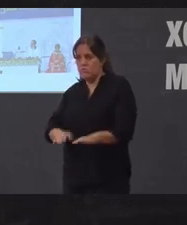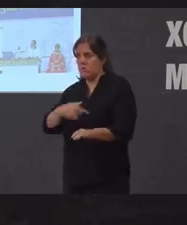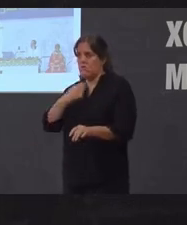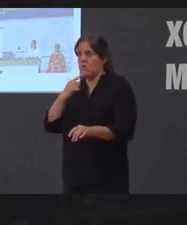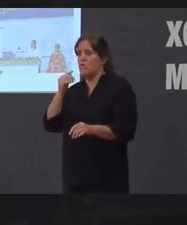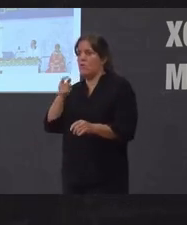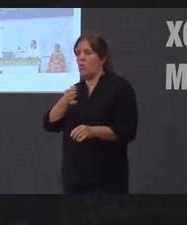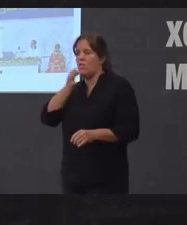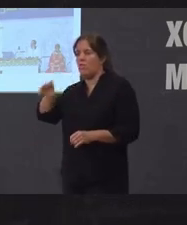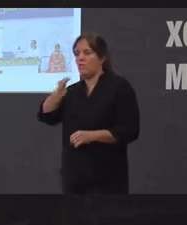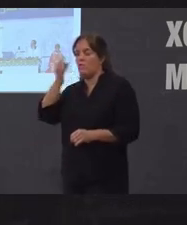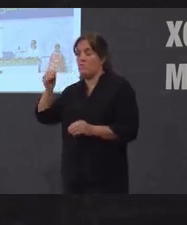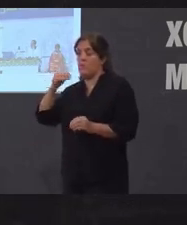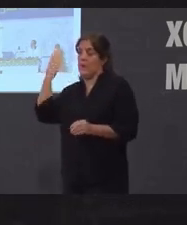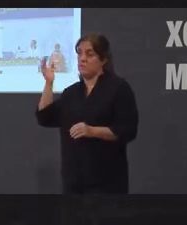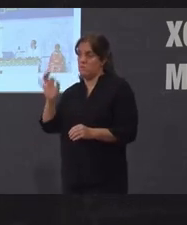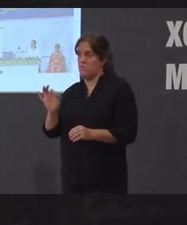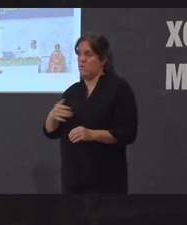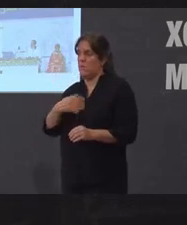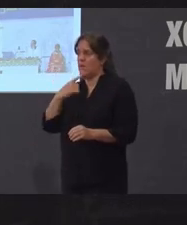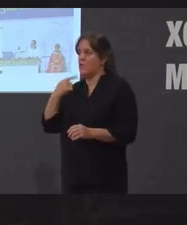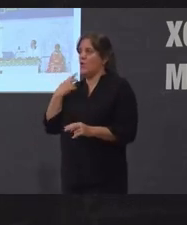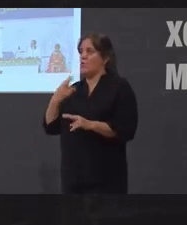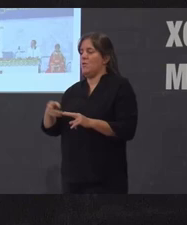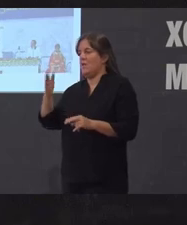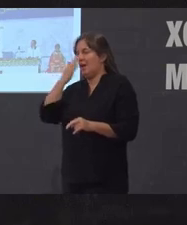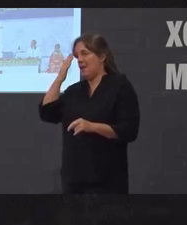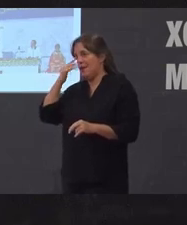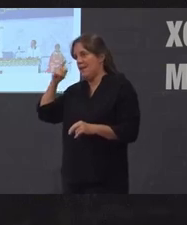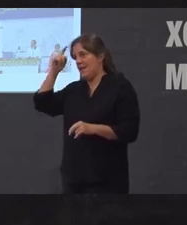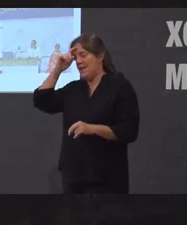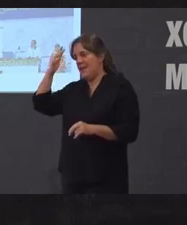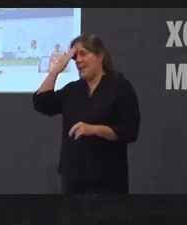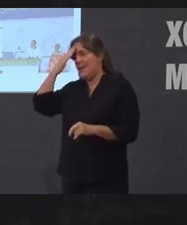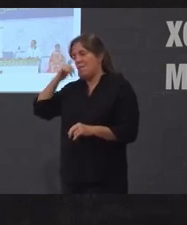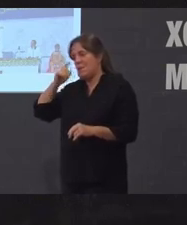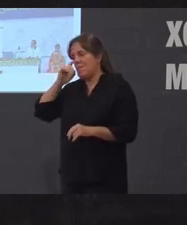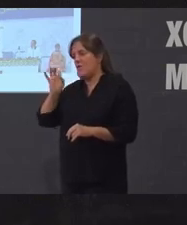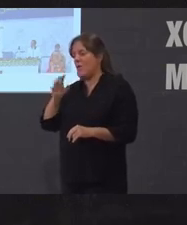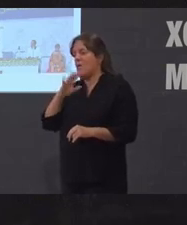tan exitoso, iso sí que foi política de memoria, 40 anos dando a